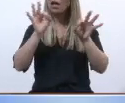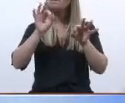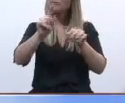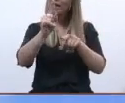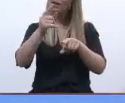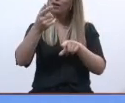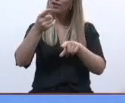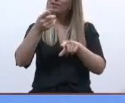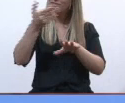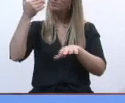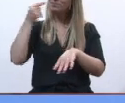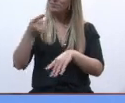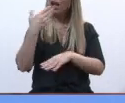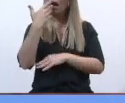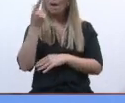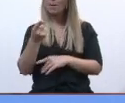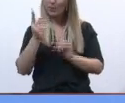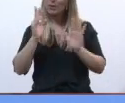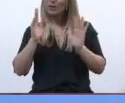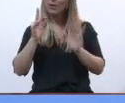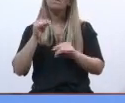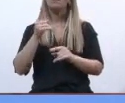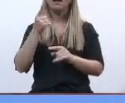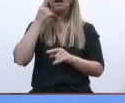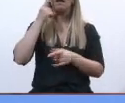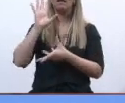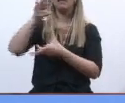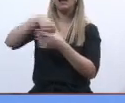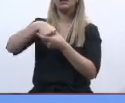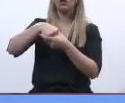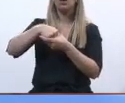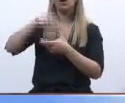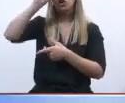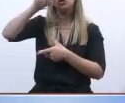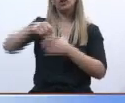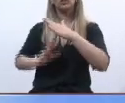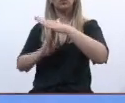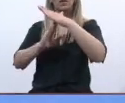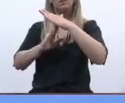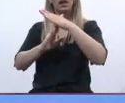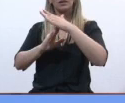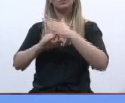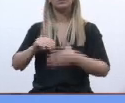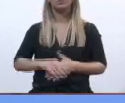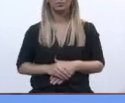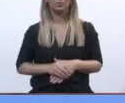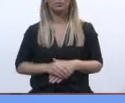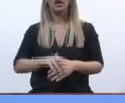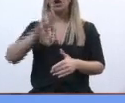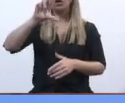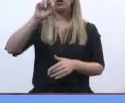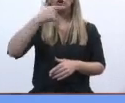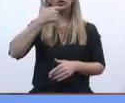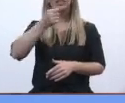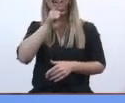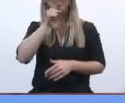que le tomemos la audiencia para ser ministro de la Corte Suprema de Justicia de la Nación, el doctor Rosati. El doctor Rosati no